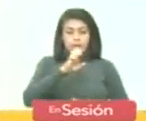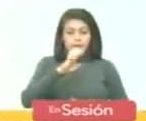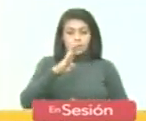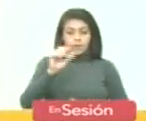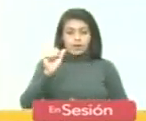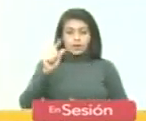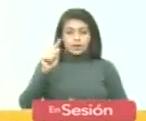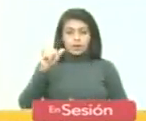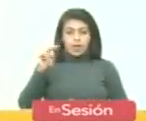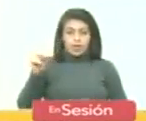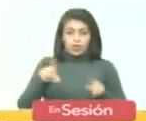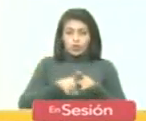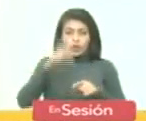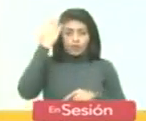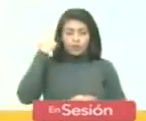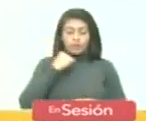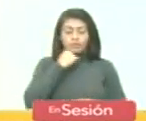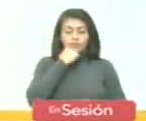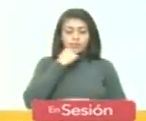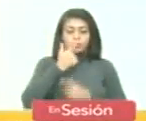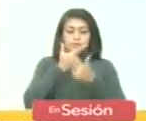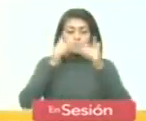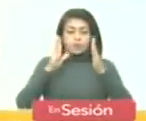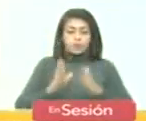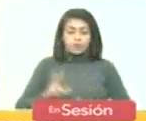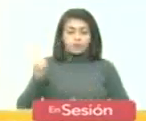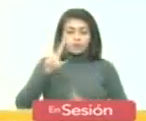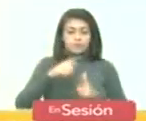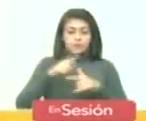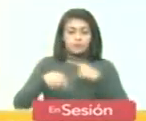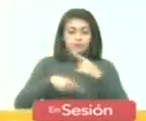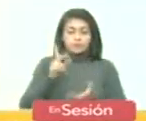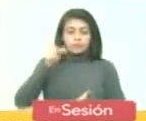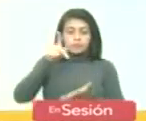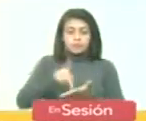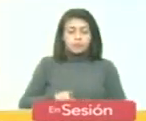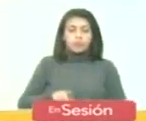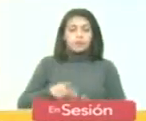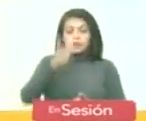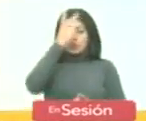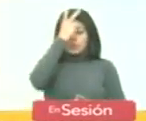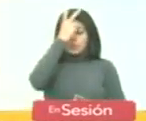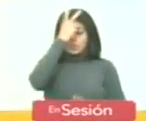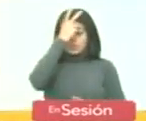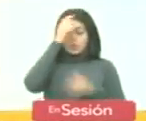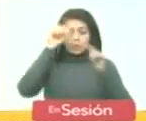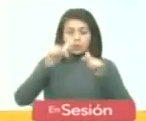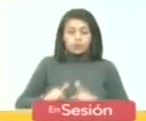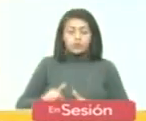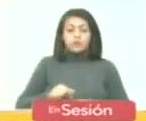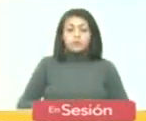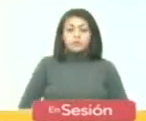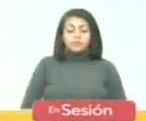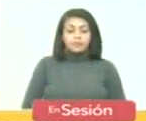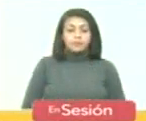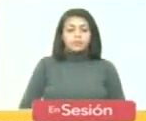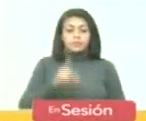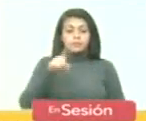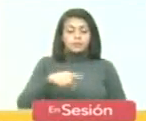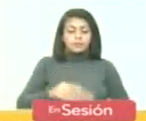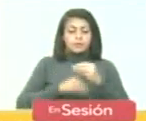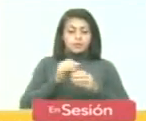de Miranda en la expedición libertadora de Venezuela que arribó a la Vela de Coro, actual estado Falcón, donde se